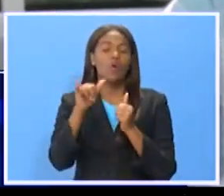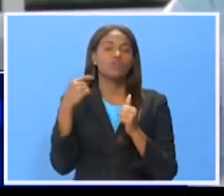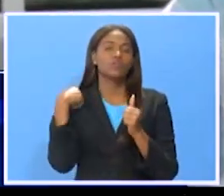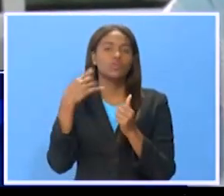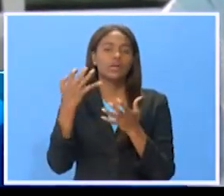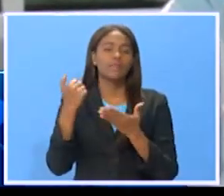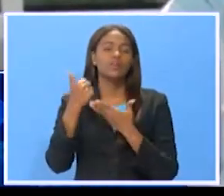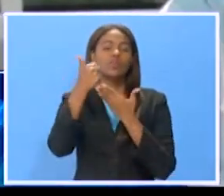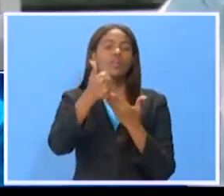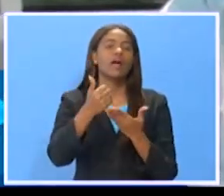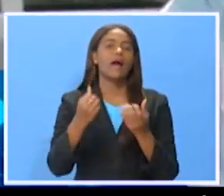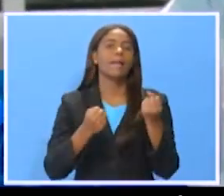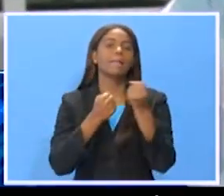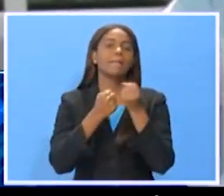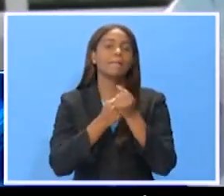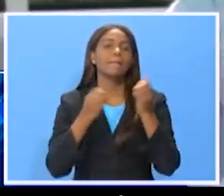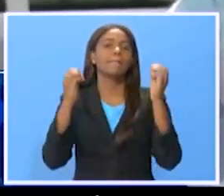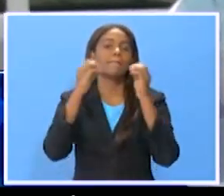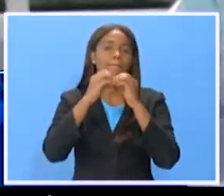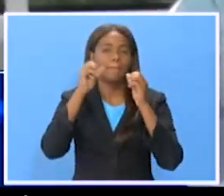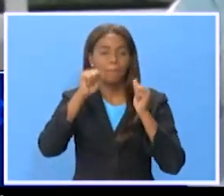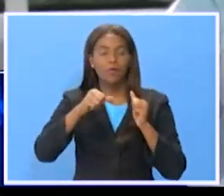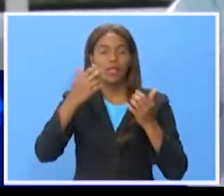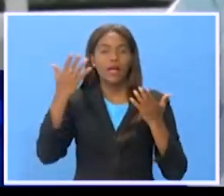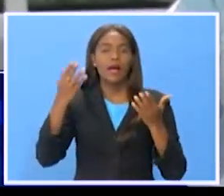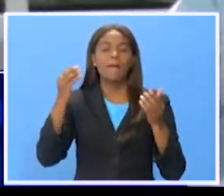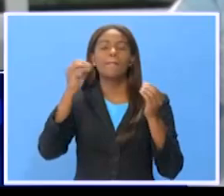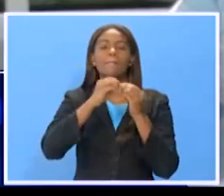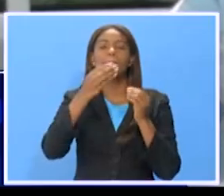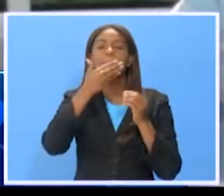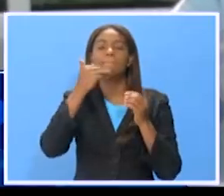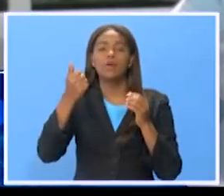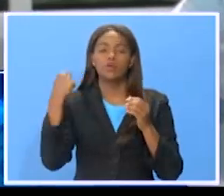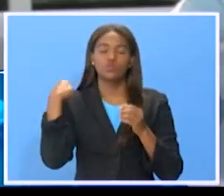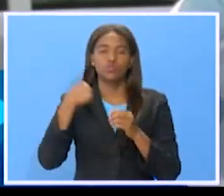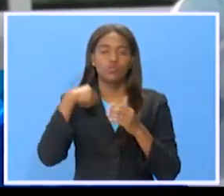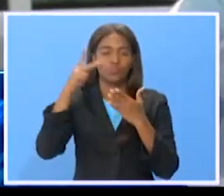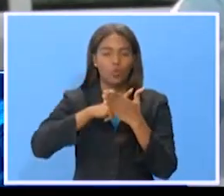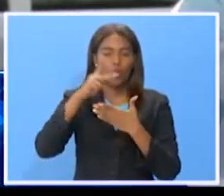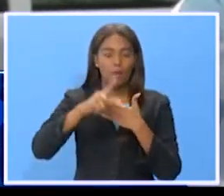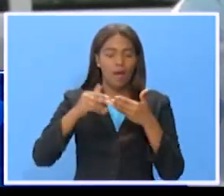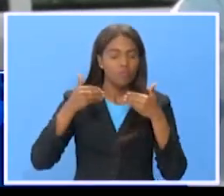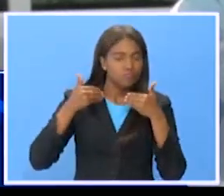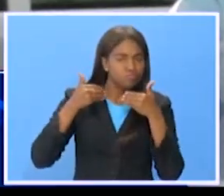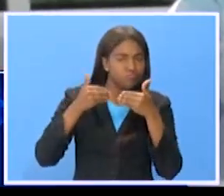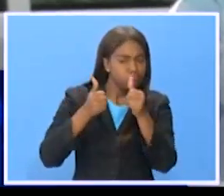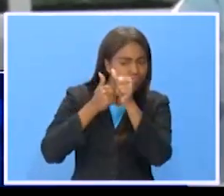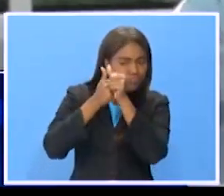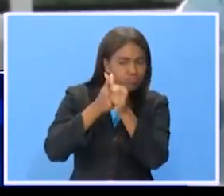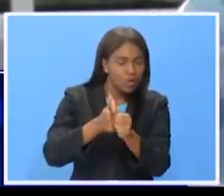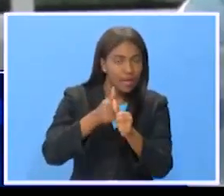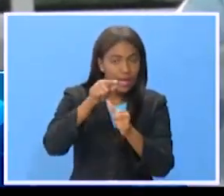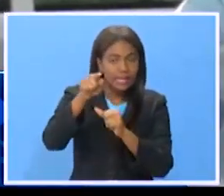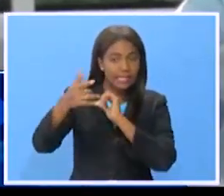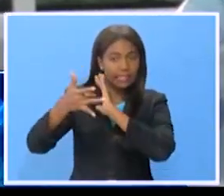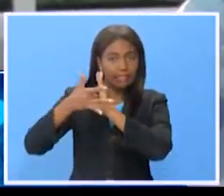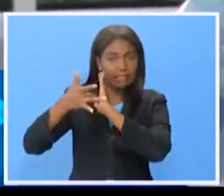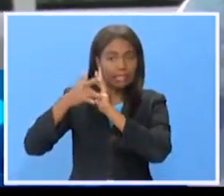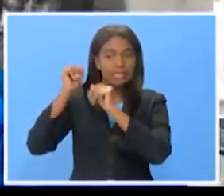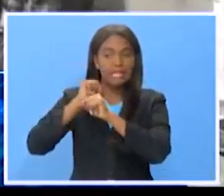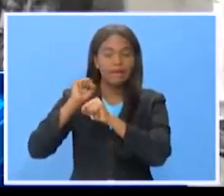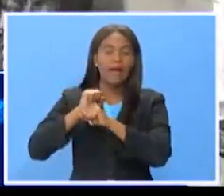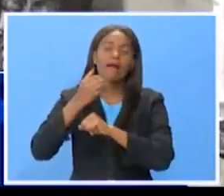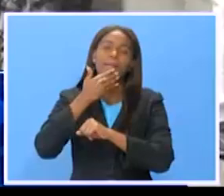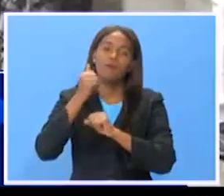herramienta más para ser más eficiente en llevar a cabo nuestro programa y que los técnicos trabajen con más